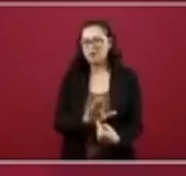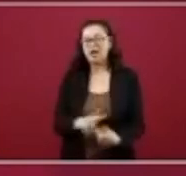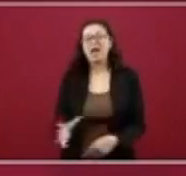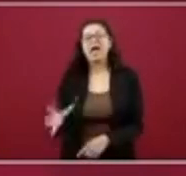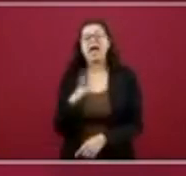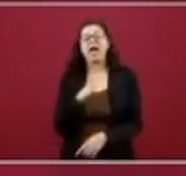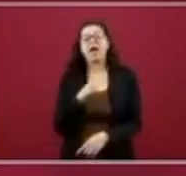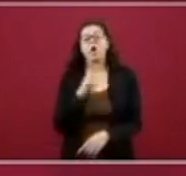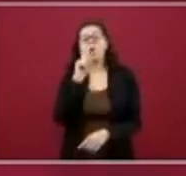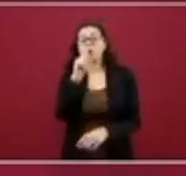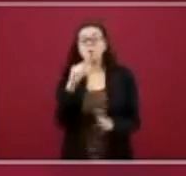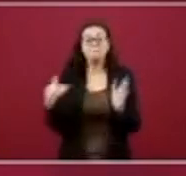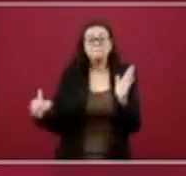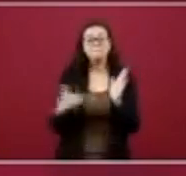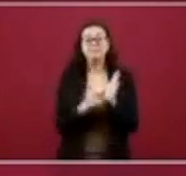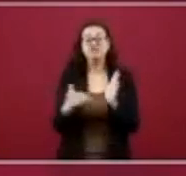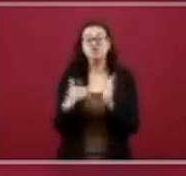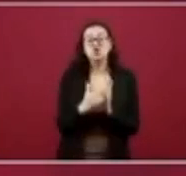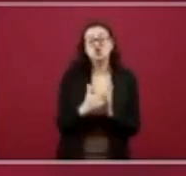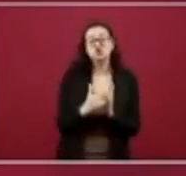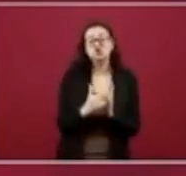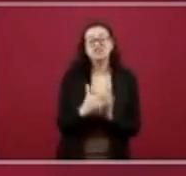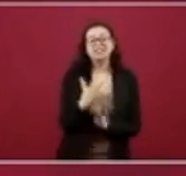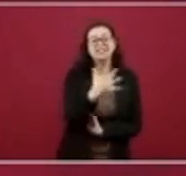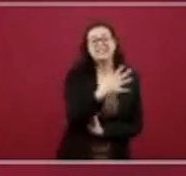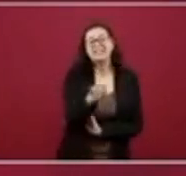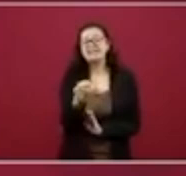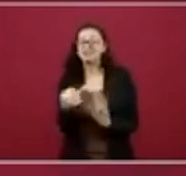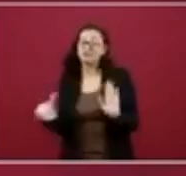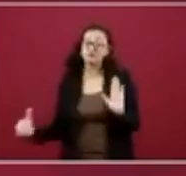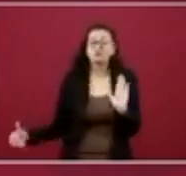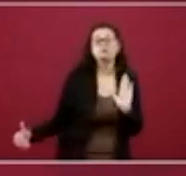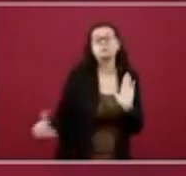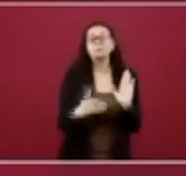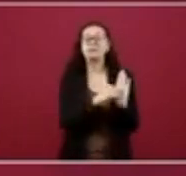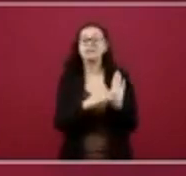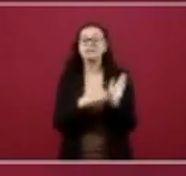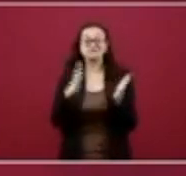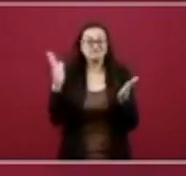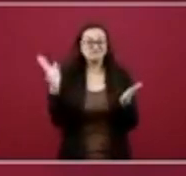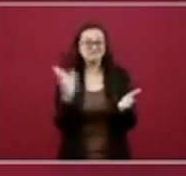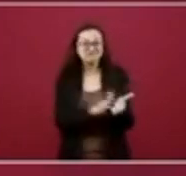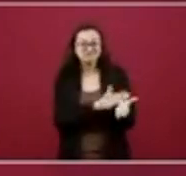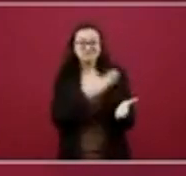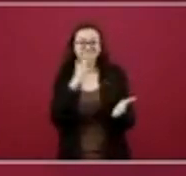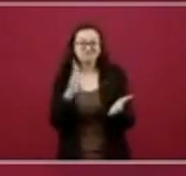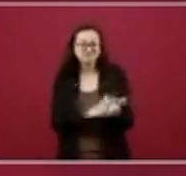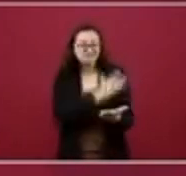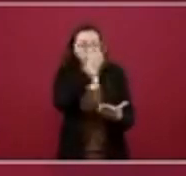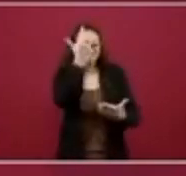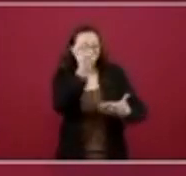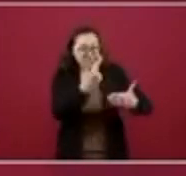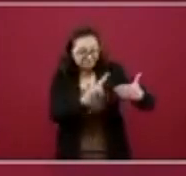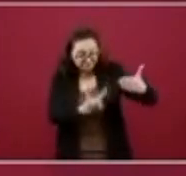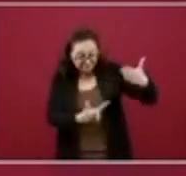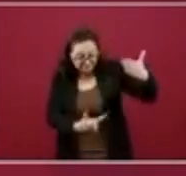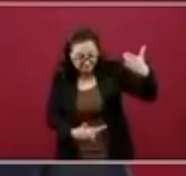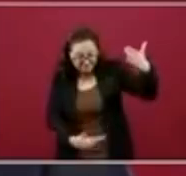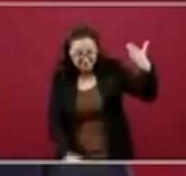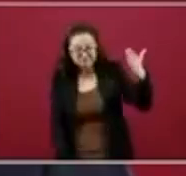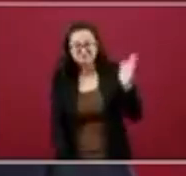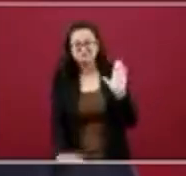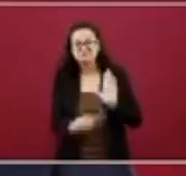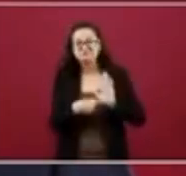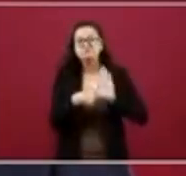1,500,000 casos de pruebas. El presidente Andrés Manuel López Obrador visitará la tarde de este viernes el municipio de Badiraguato,